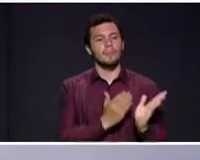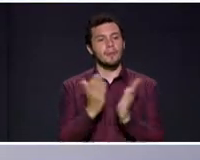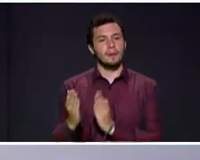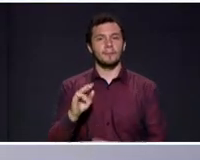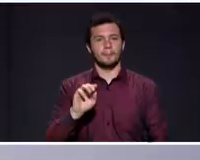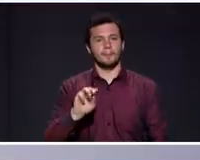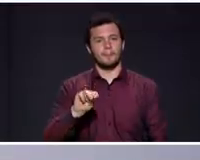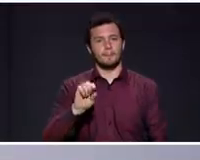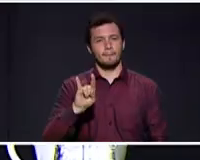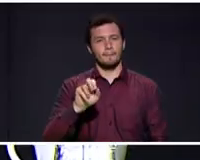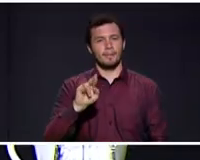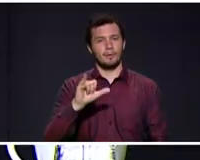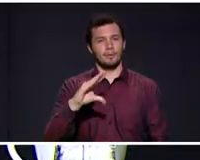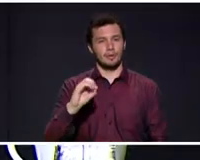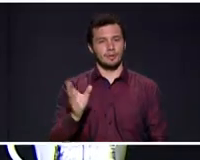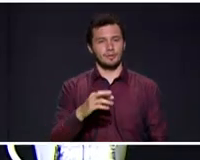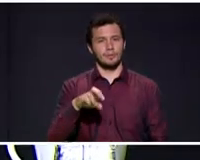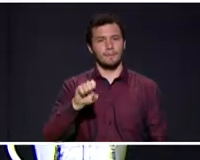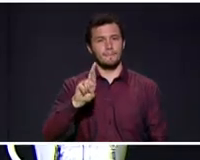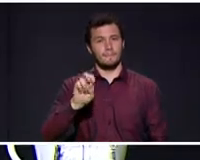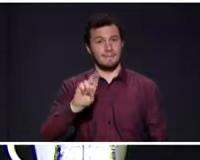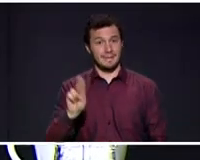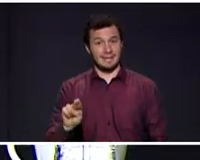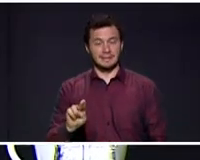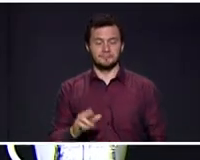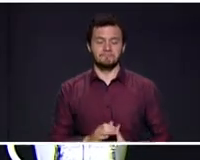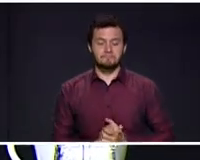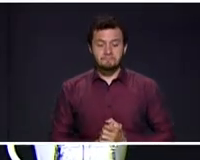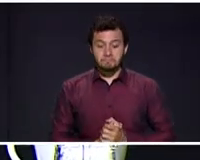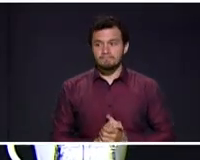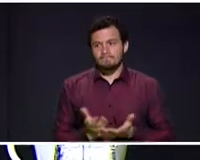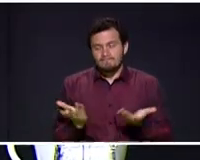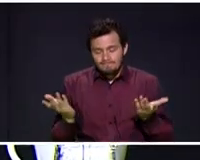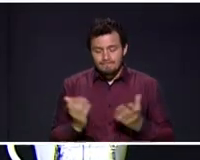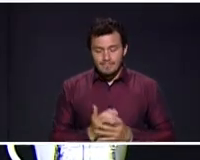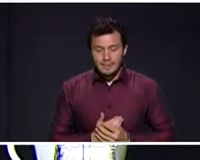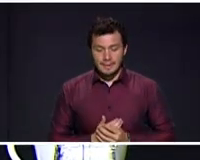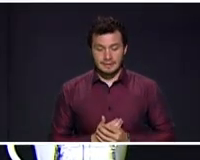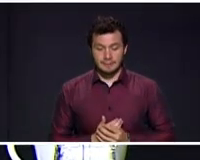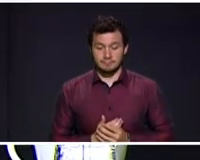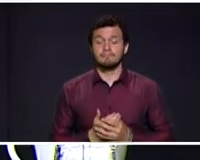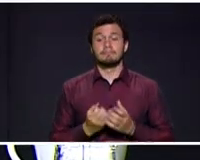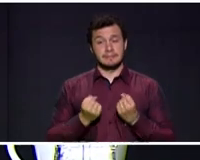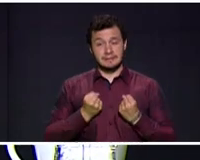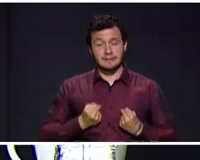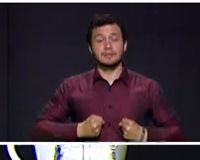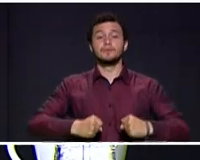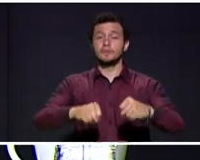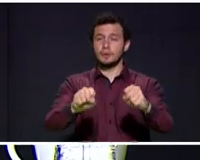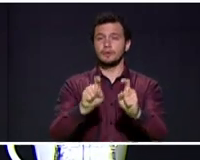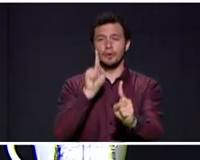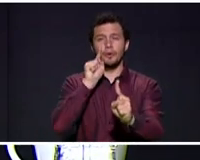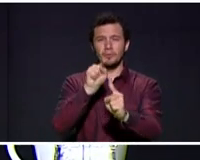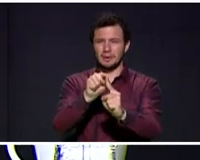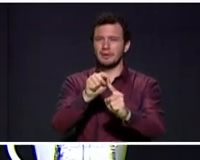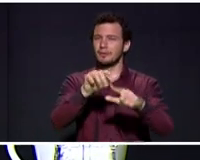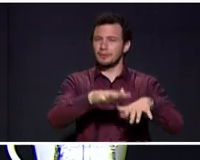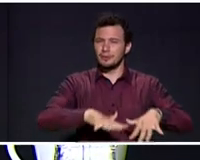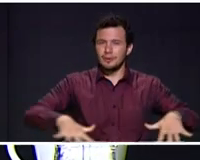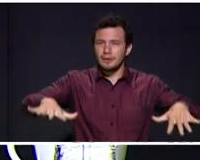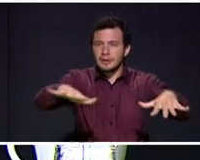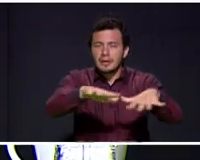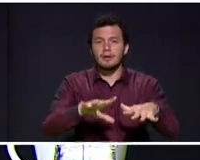sin lugar a dudas tenemos que hacer un esfuerzo por profundizar la oferta de educación superior en los territorios la universidad de antioquia